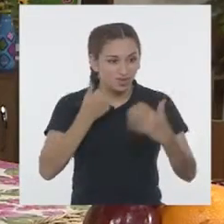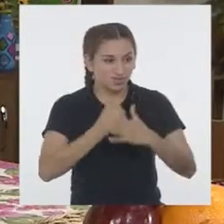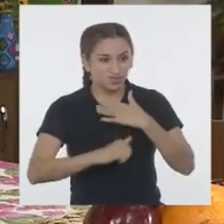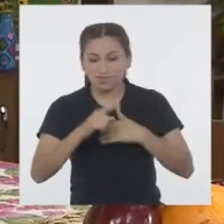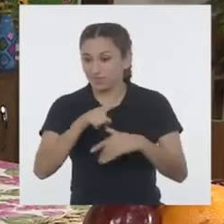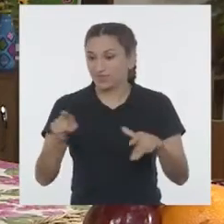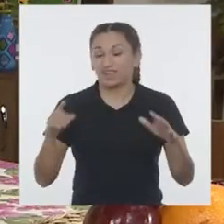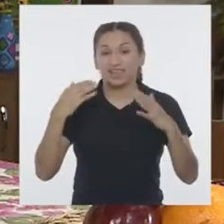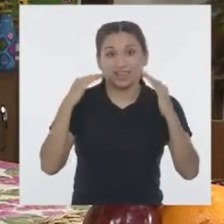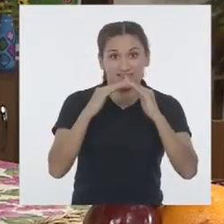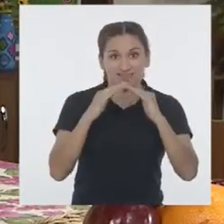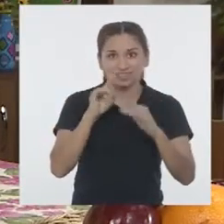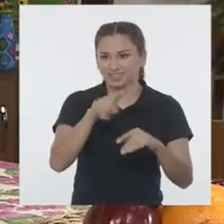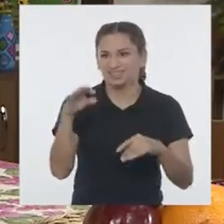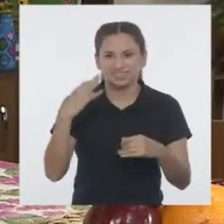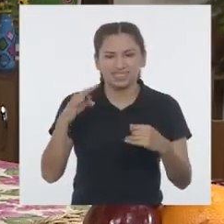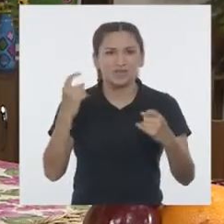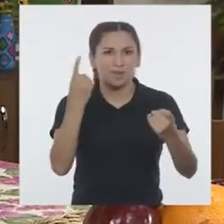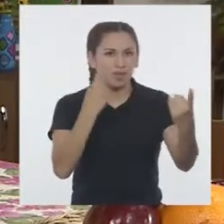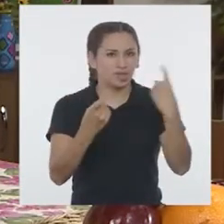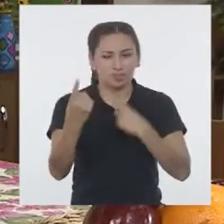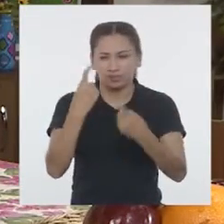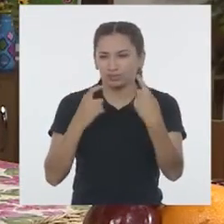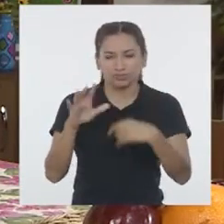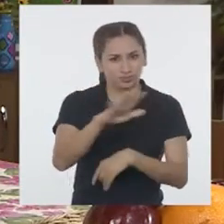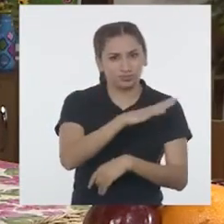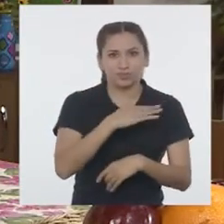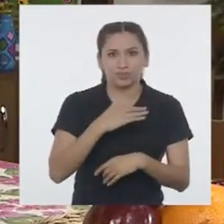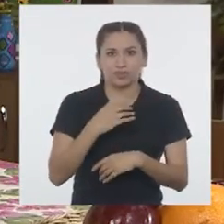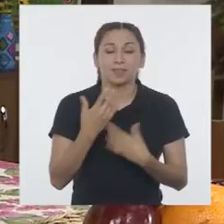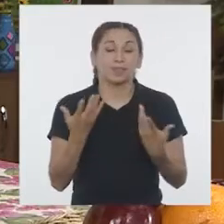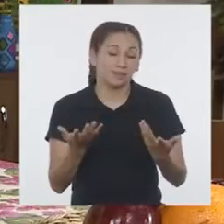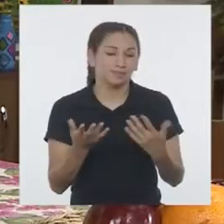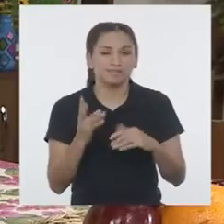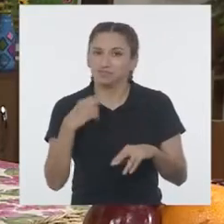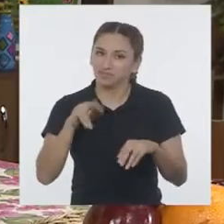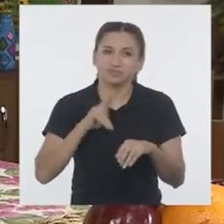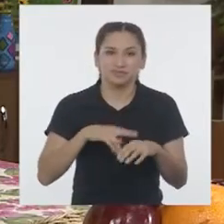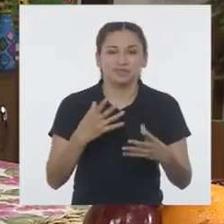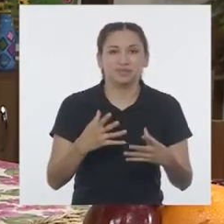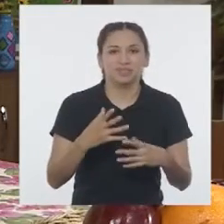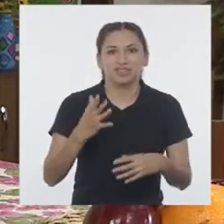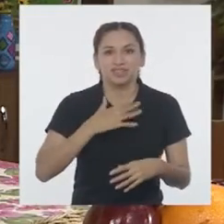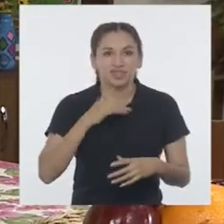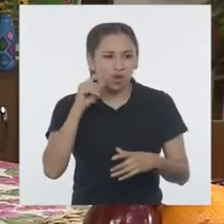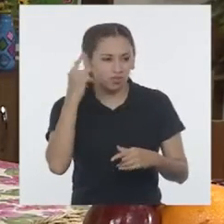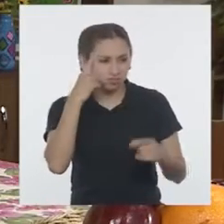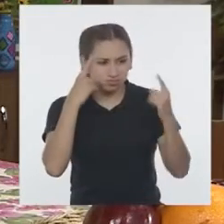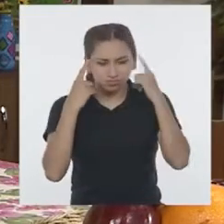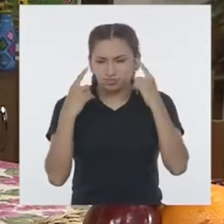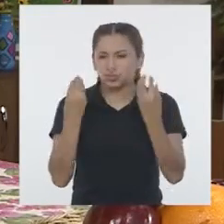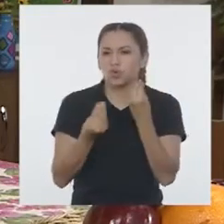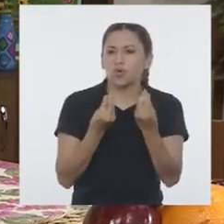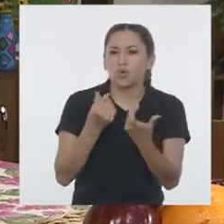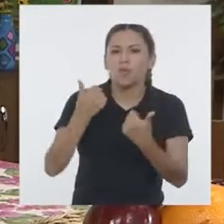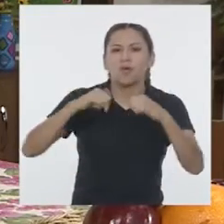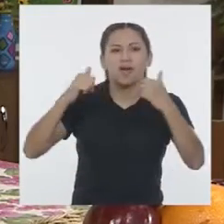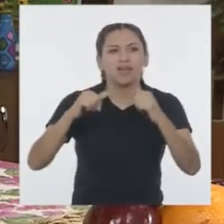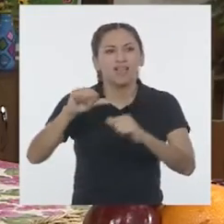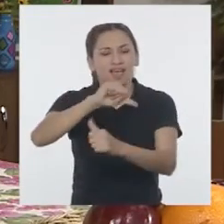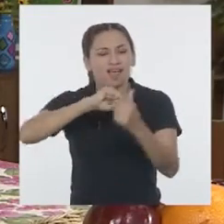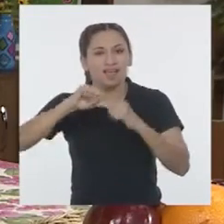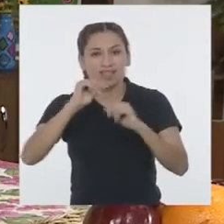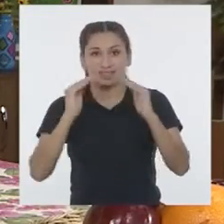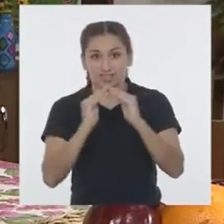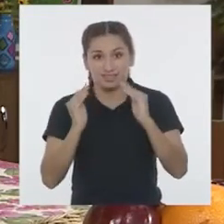tenían muchas preguntas. ¿Y quién no? Luego de conversar un poco, analizamos cómo era nuestra convivencia en